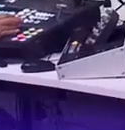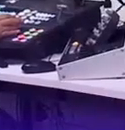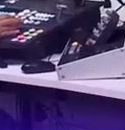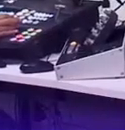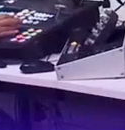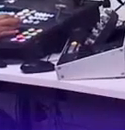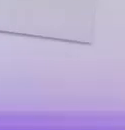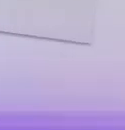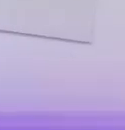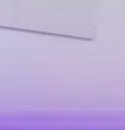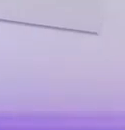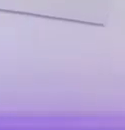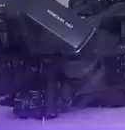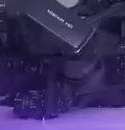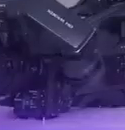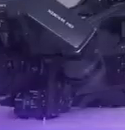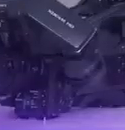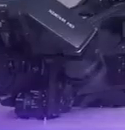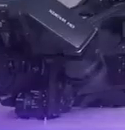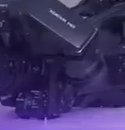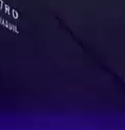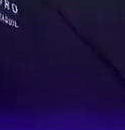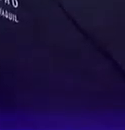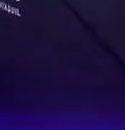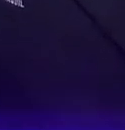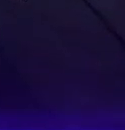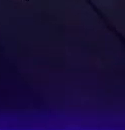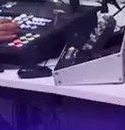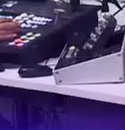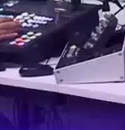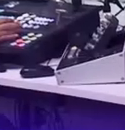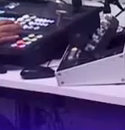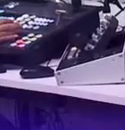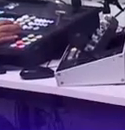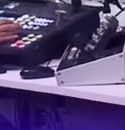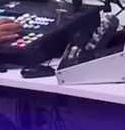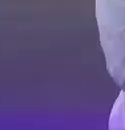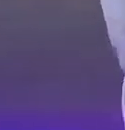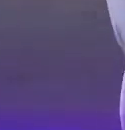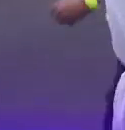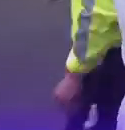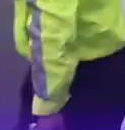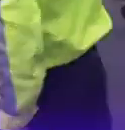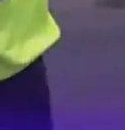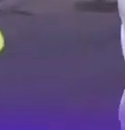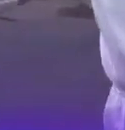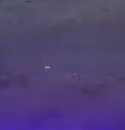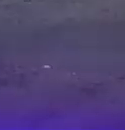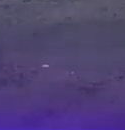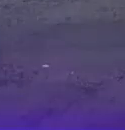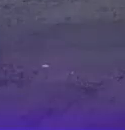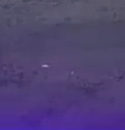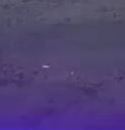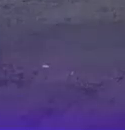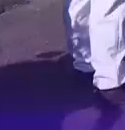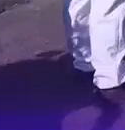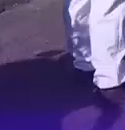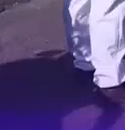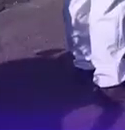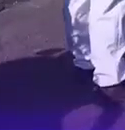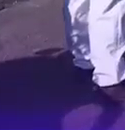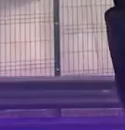Tomamos todas las precauciones necesarias porque estamos convencidos que la vocación de cada comunicador es servir a la sociedad.